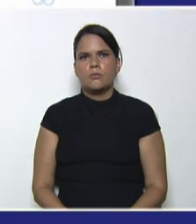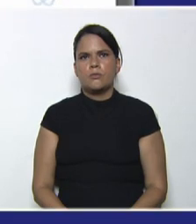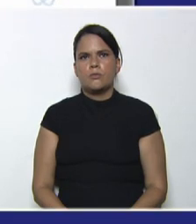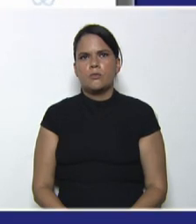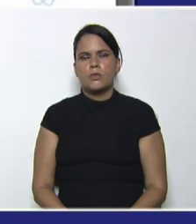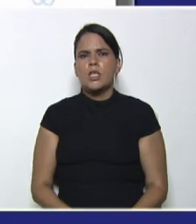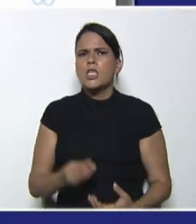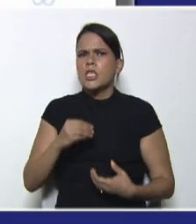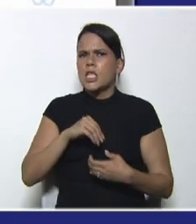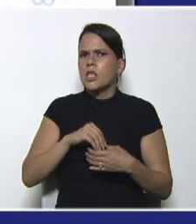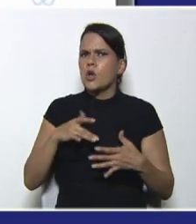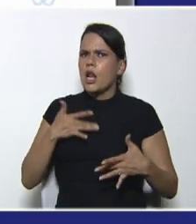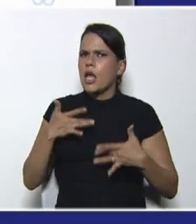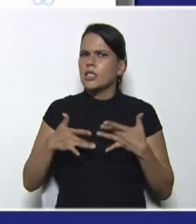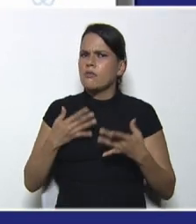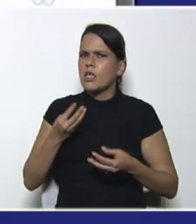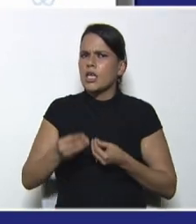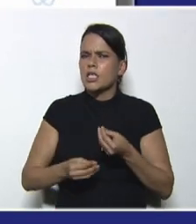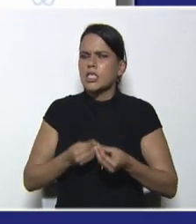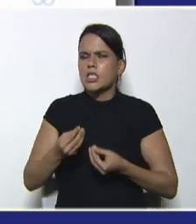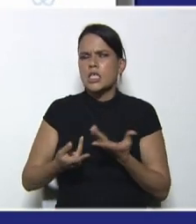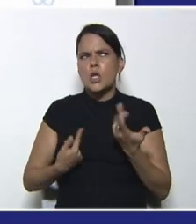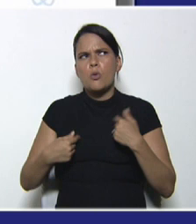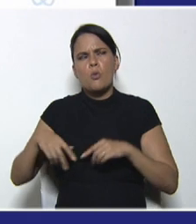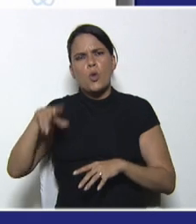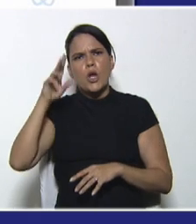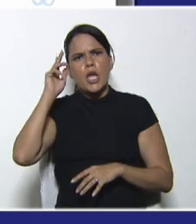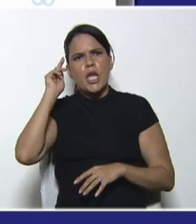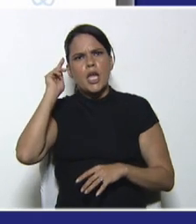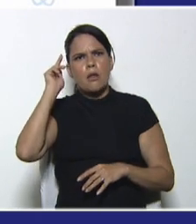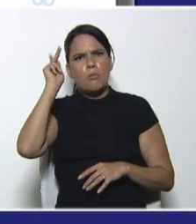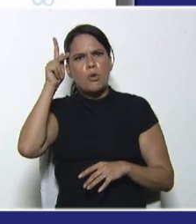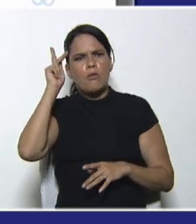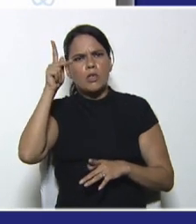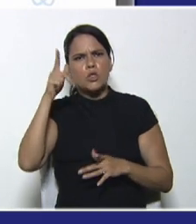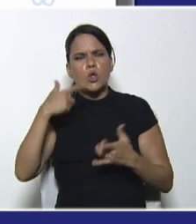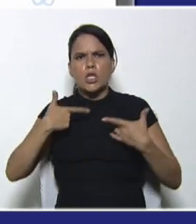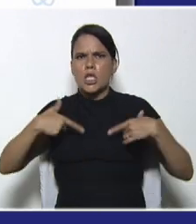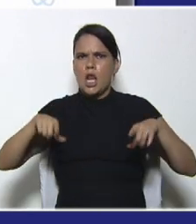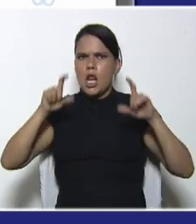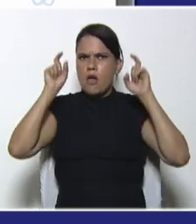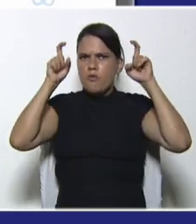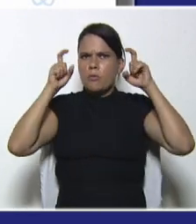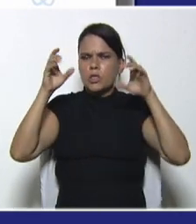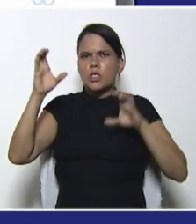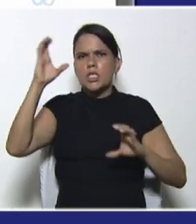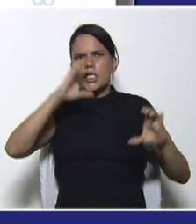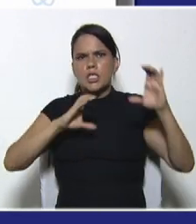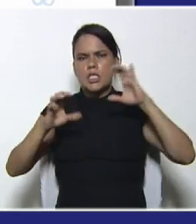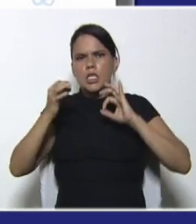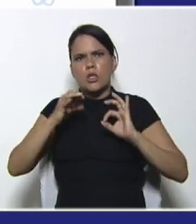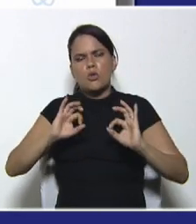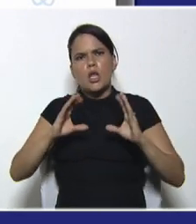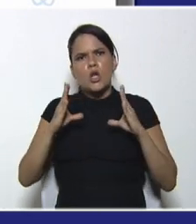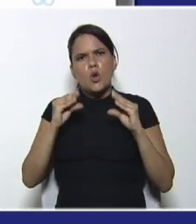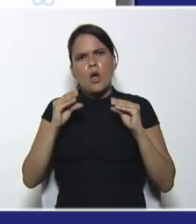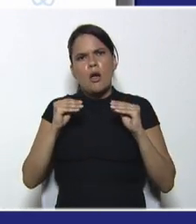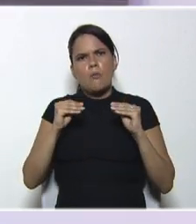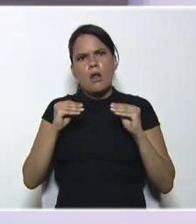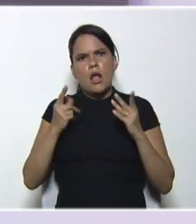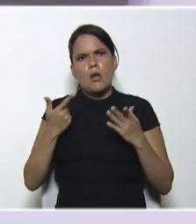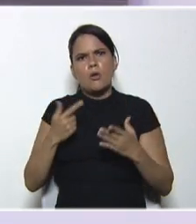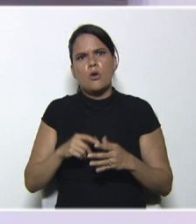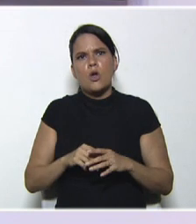Dentro de las actividades realizadas por el docente del área de formación de ciencias naturales, nos hablaron de lo referente a